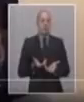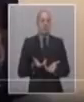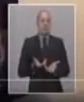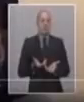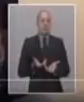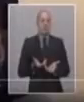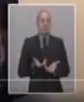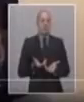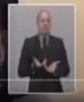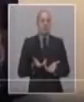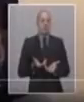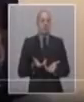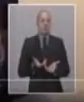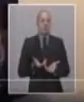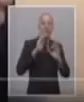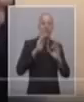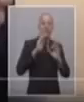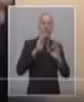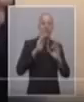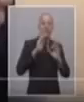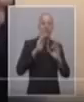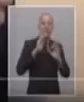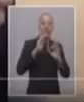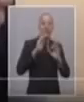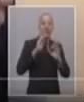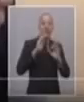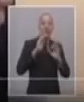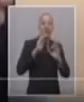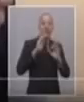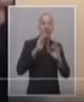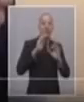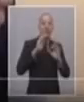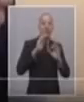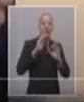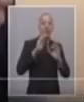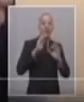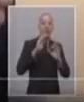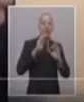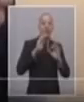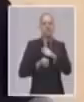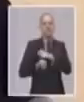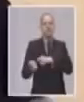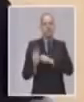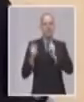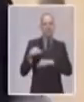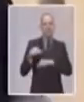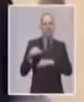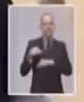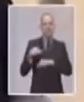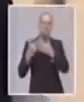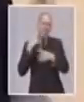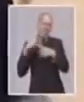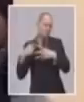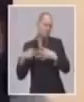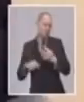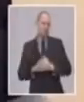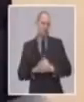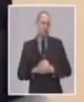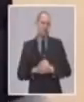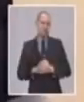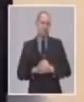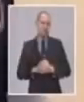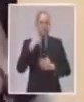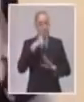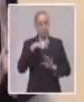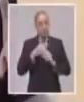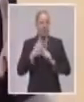han tenido que reconocerlo. Vamos a verlo, está aquí. Los centros de poder de los Estados Unidos siempre han usado a los medios. Tan lejano